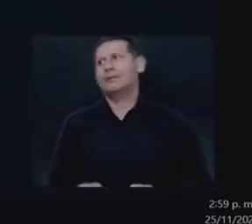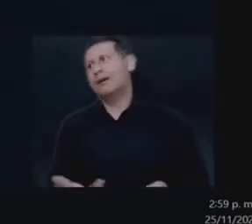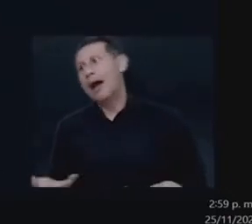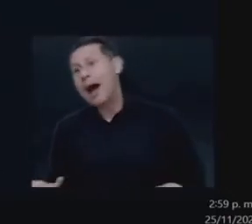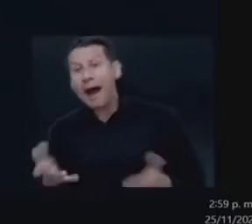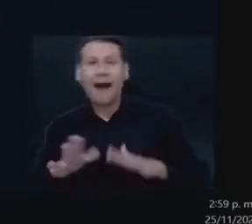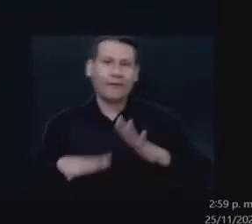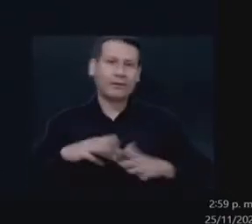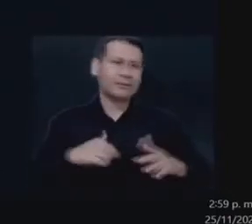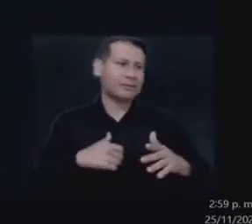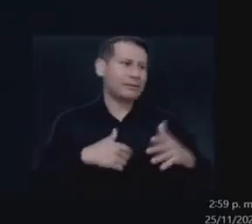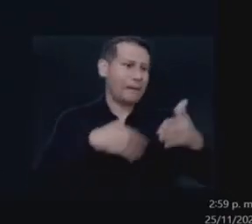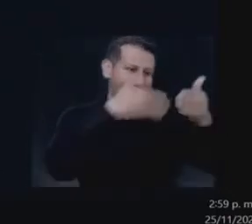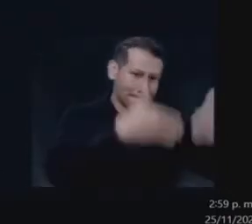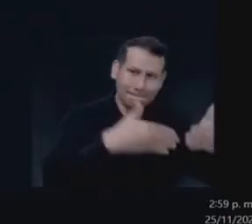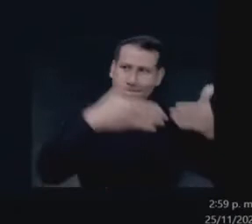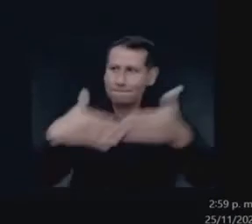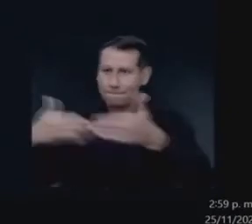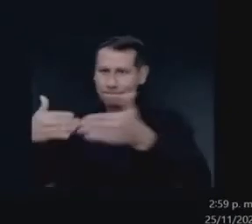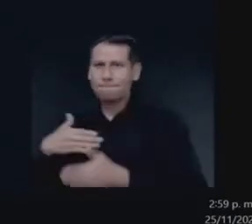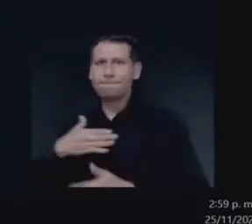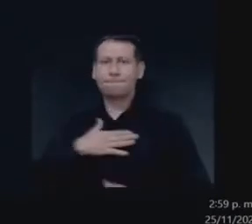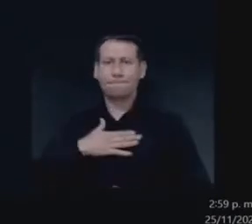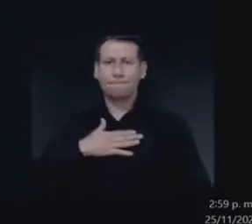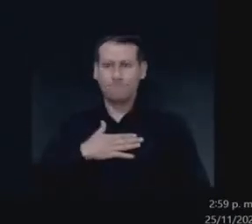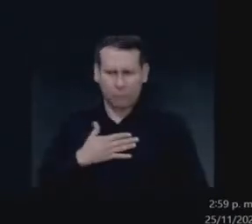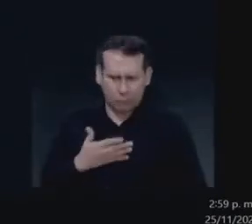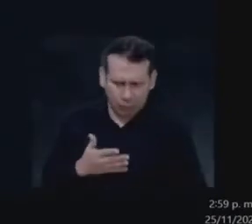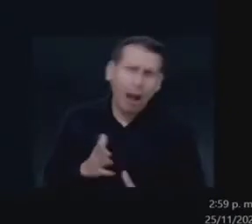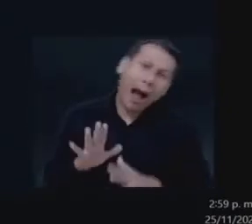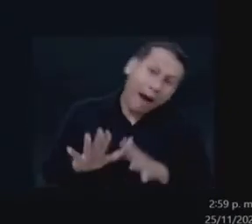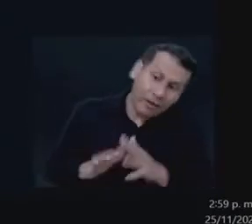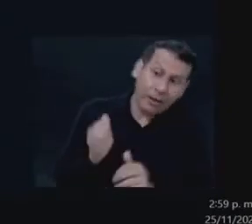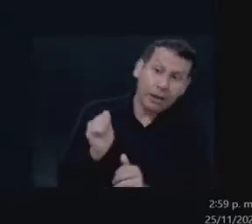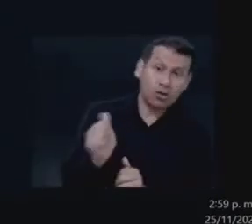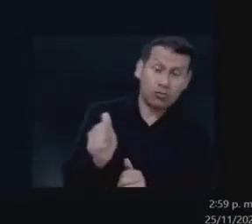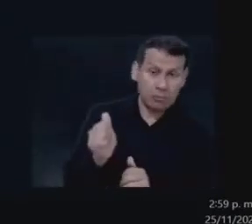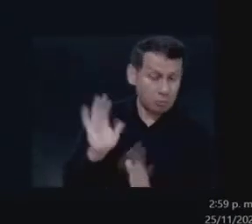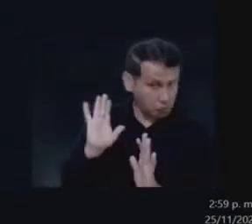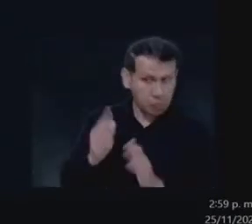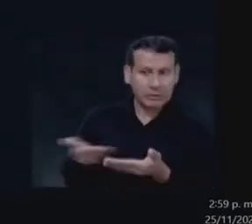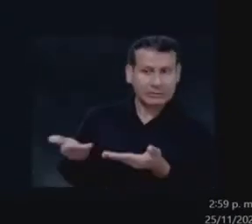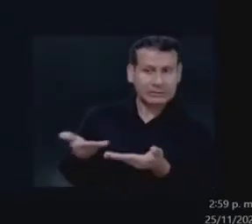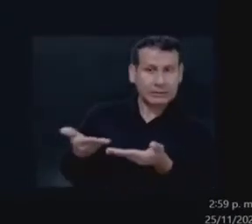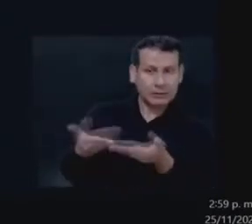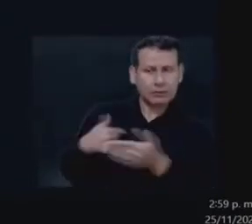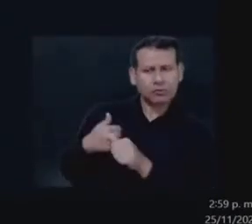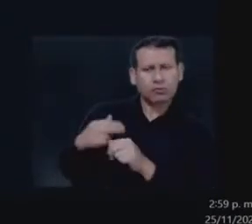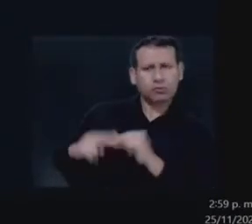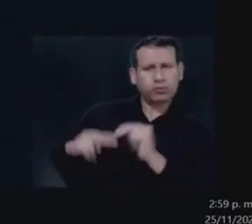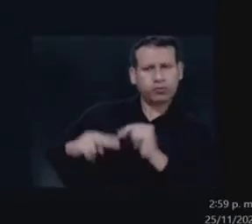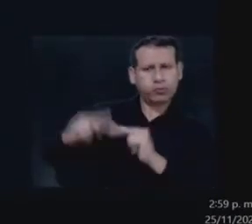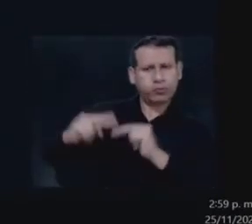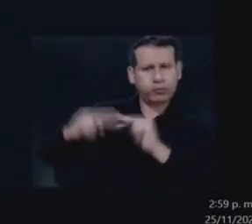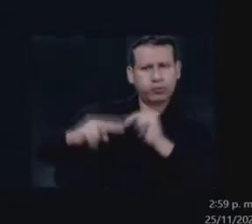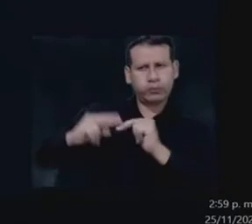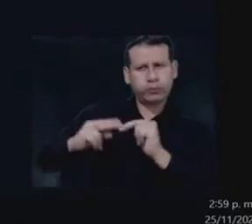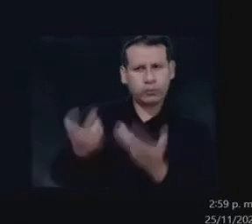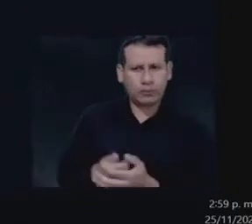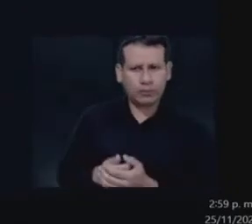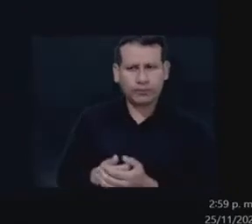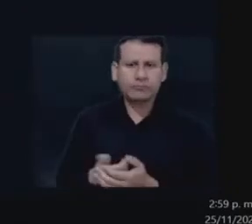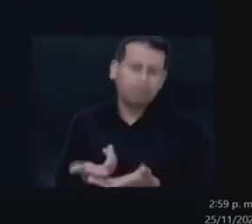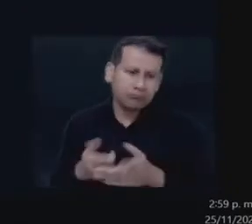vez ellos mismos podrían construir su propio servicio, porque son barreras necesarias para las ciudades o para lugares donde hay varios